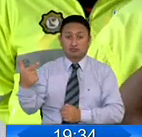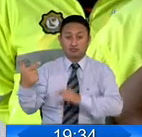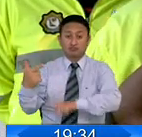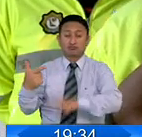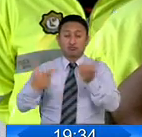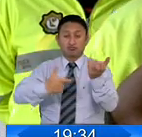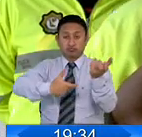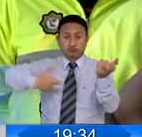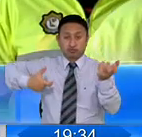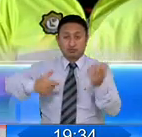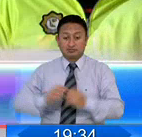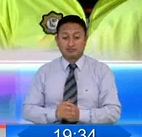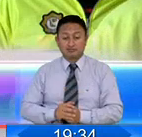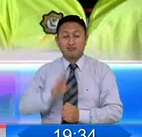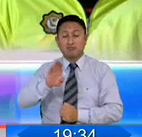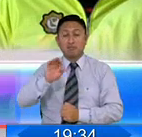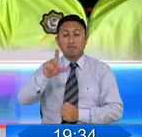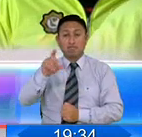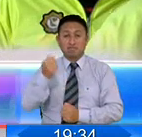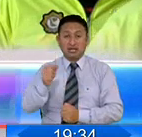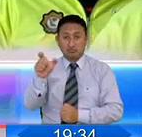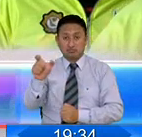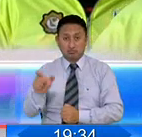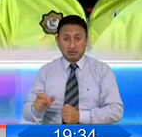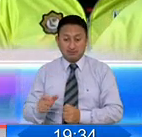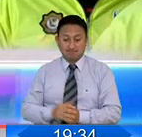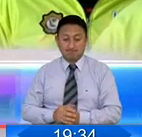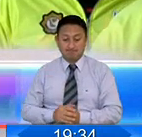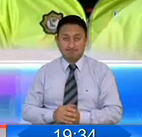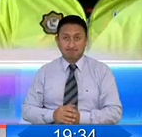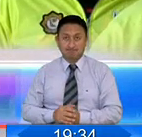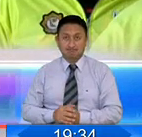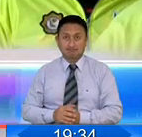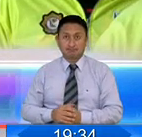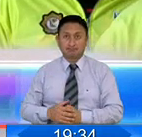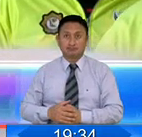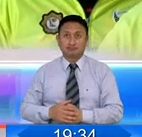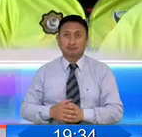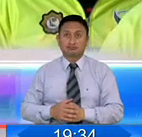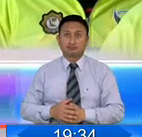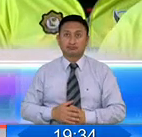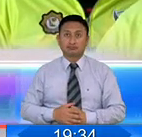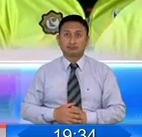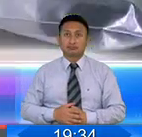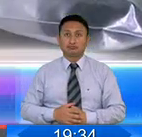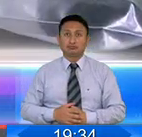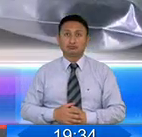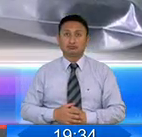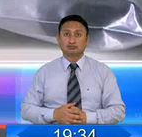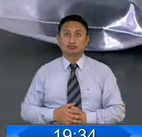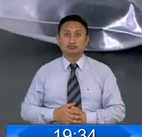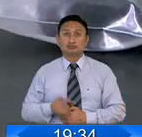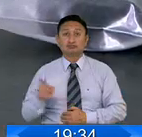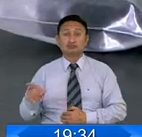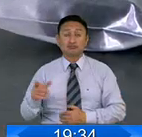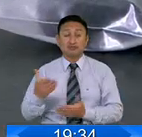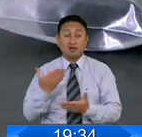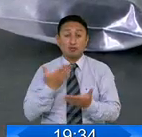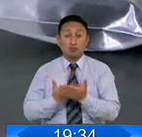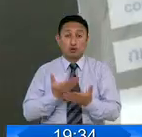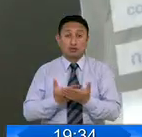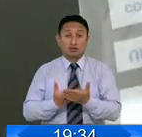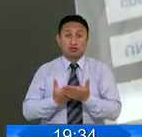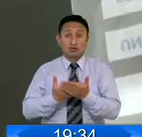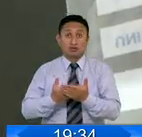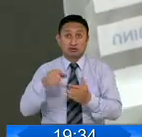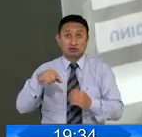escopeta, varias municiones, entre ellas municiones percutidas y sin percutir. Los indicios de este operativo son un arma de